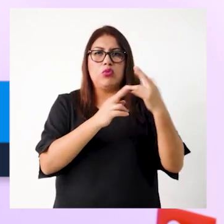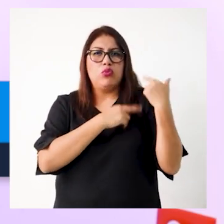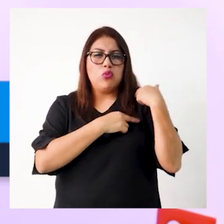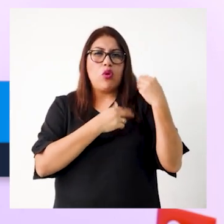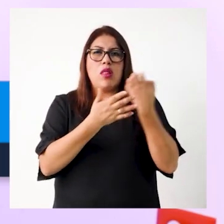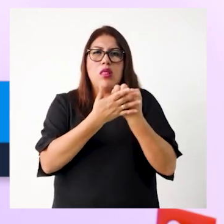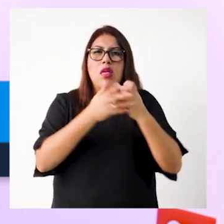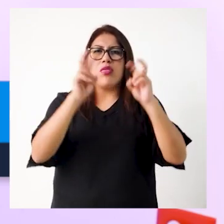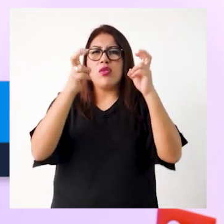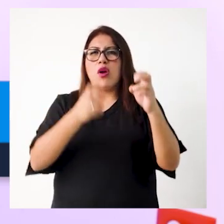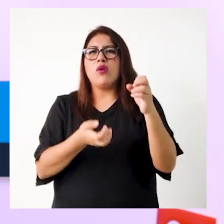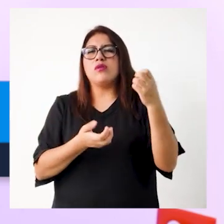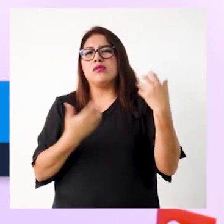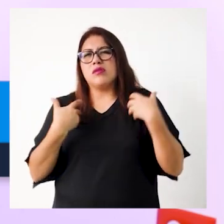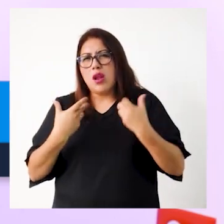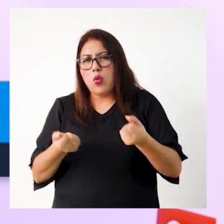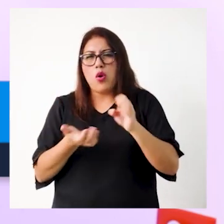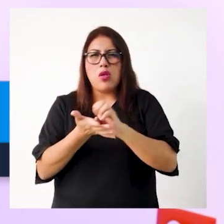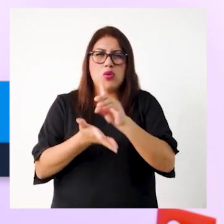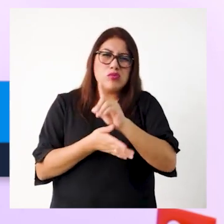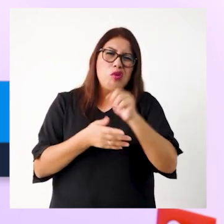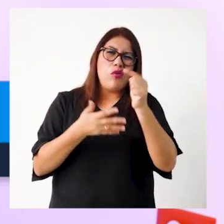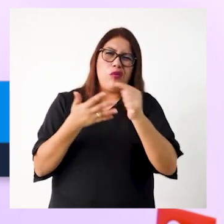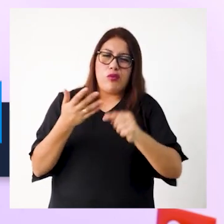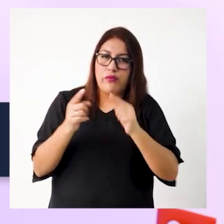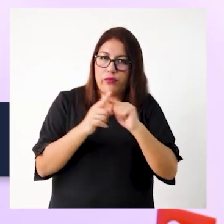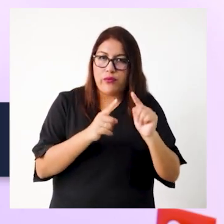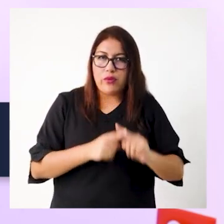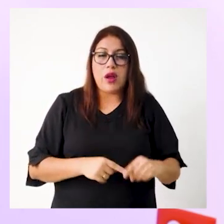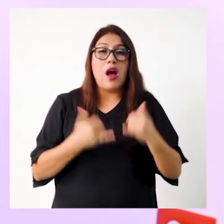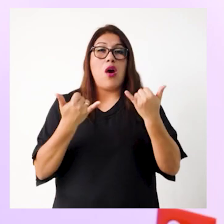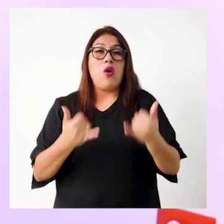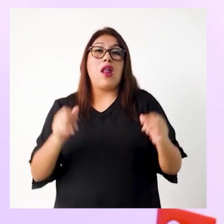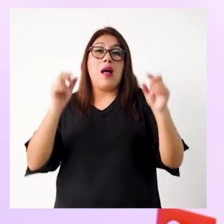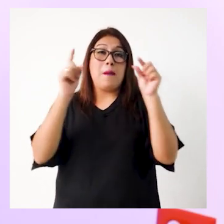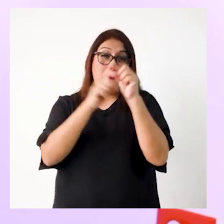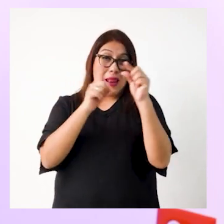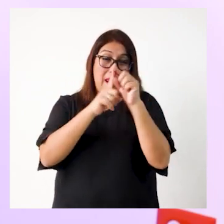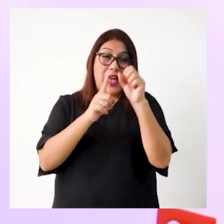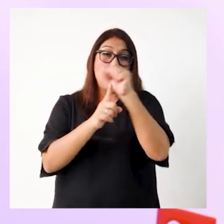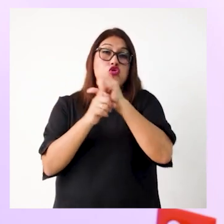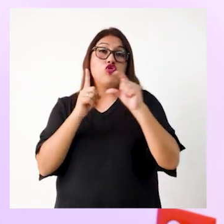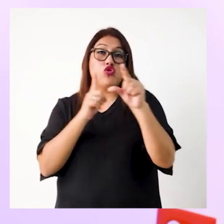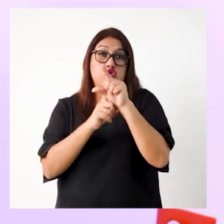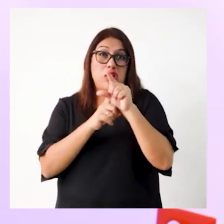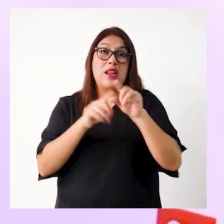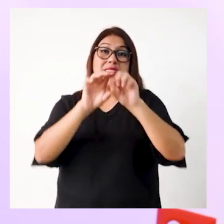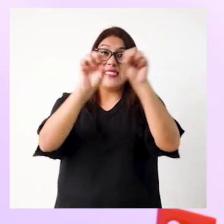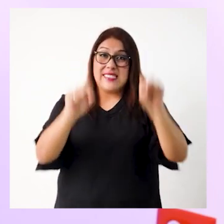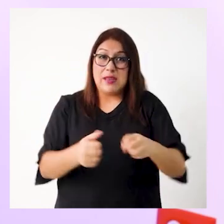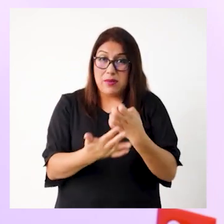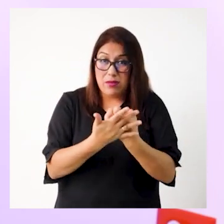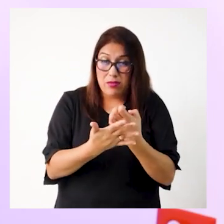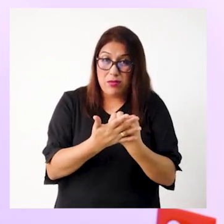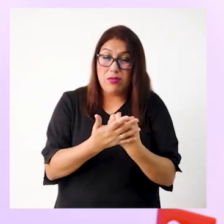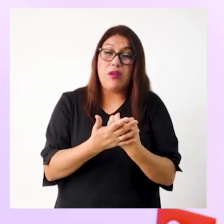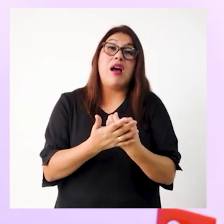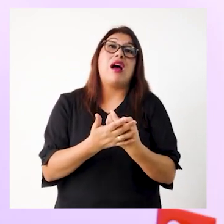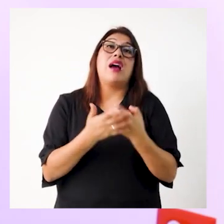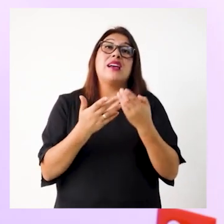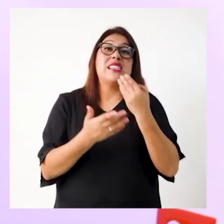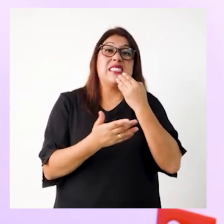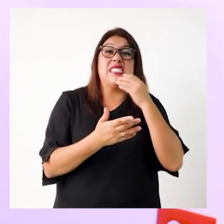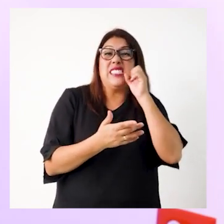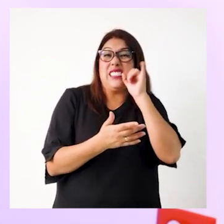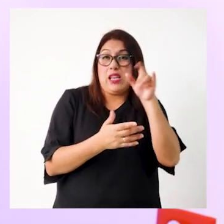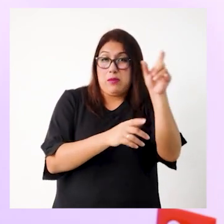economía en diversos temas como salud, educación, etcétera, etcétera. Entonces, la palabra social en el sistema económico lo cambia todo. Y en aras de esa